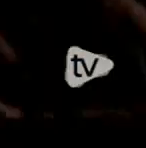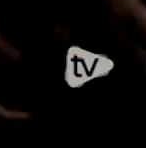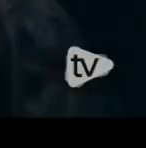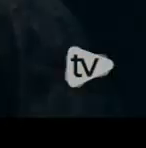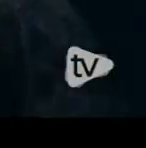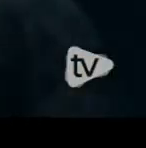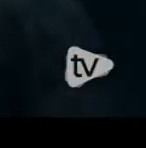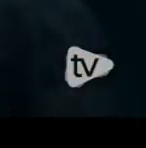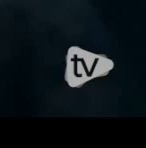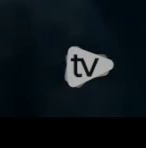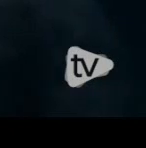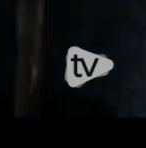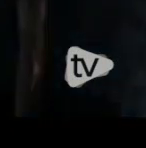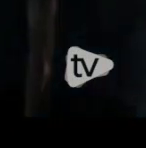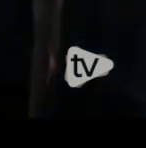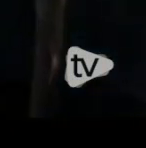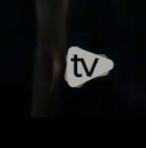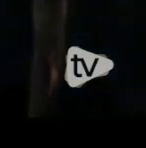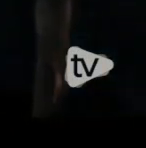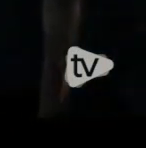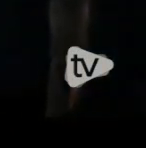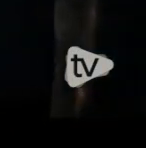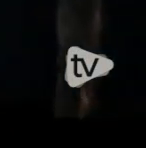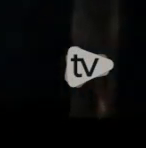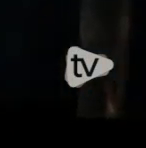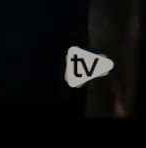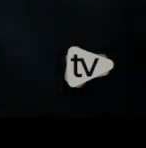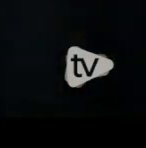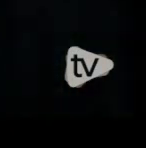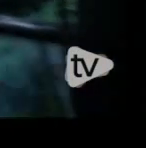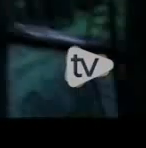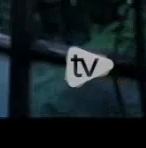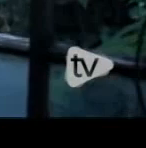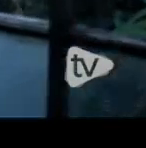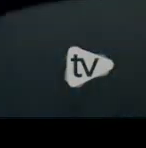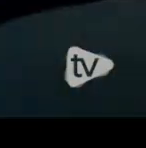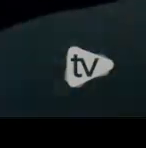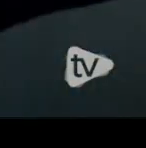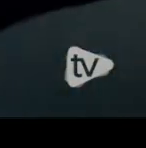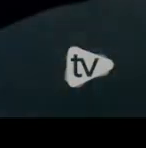Lo oculto y lo misterioso de nuestro mundo.